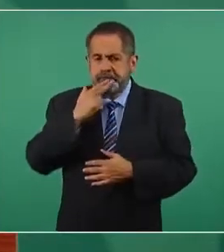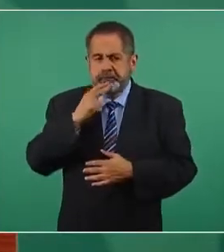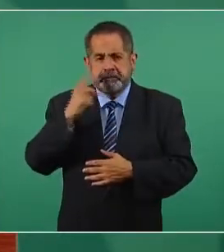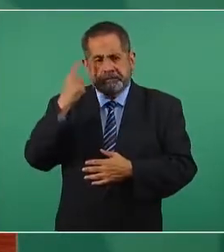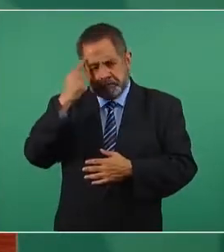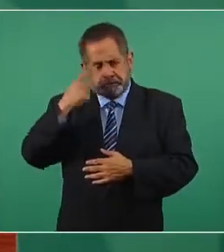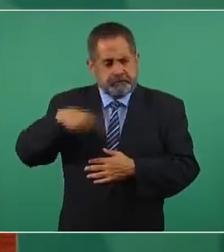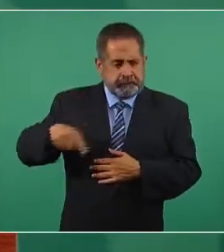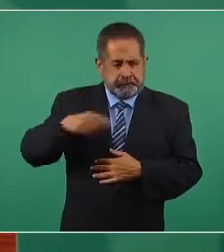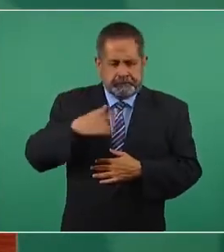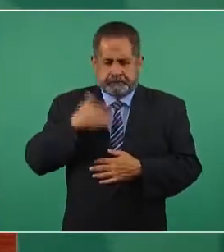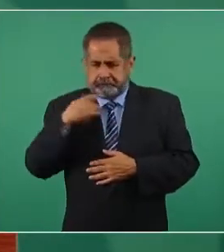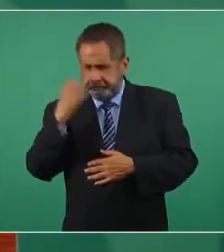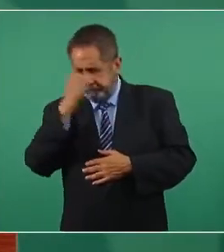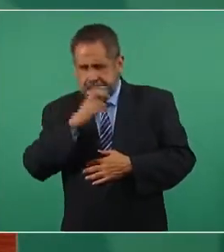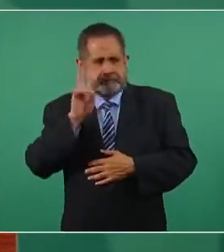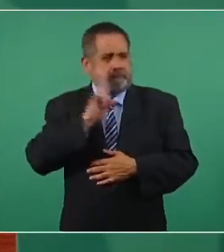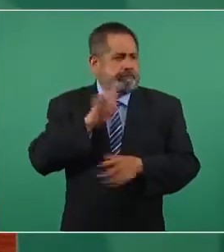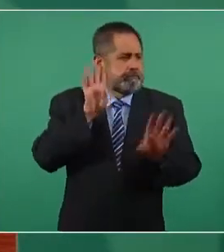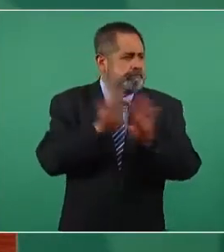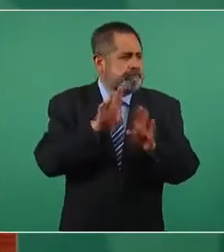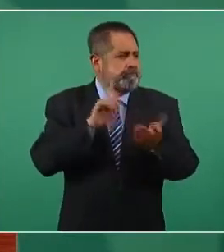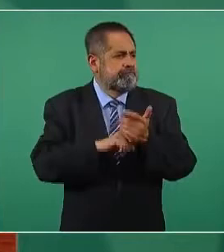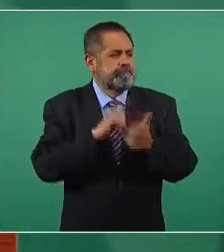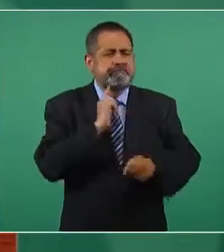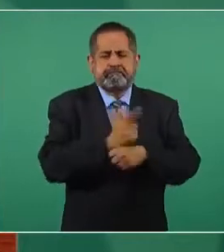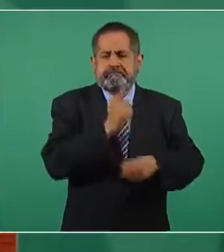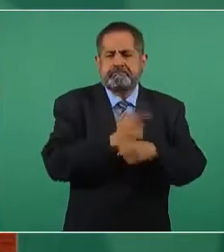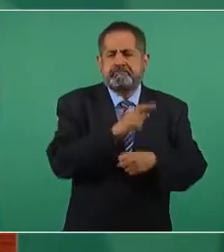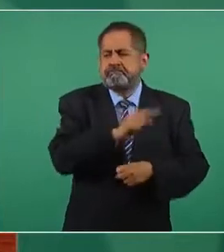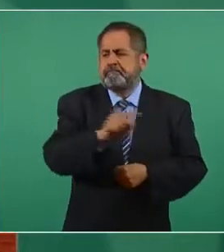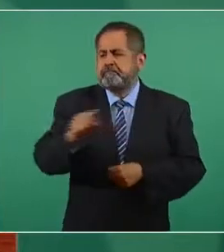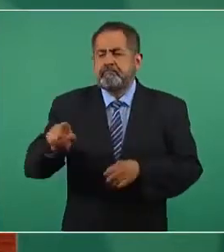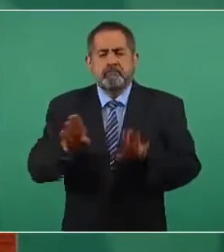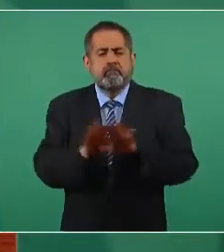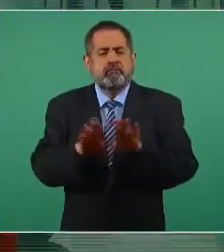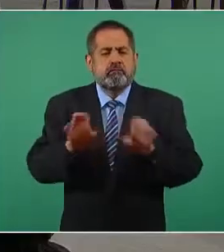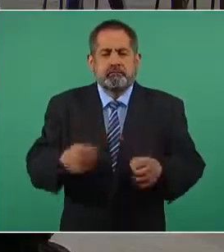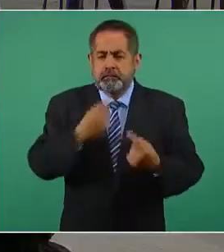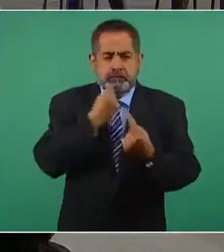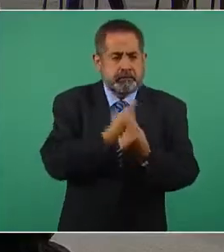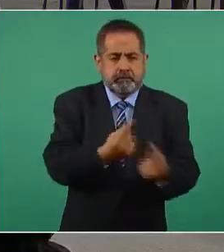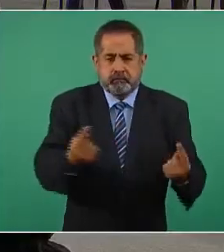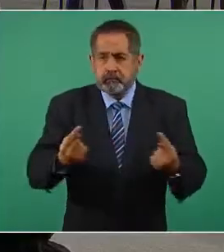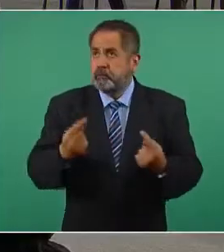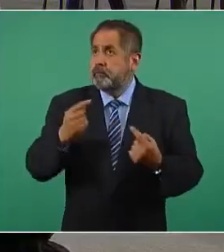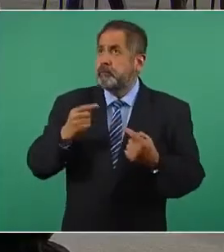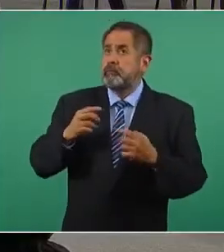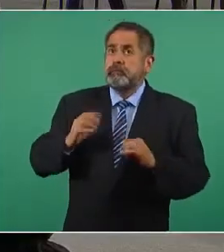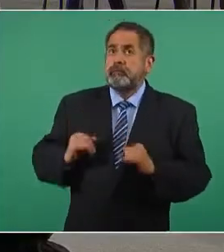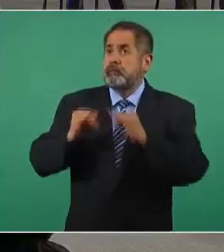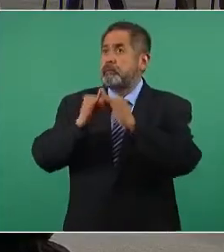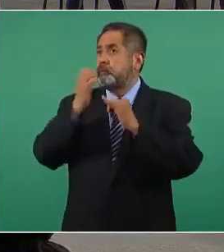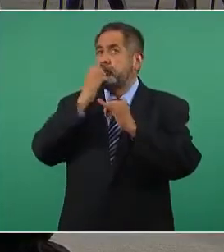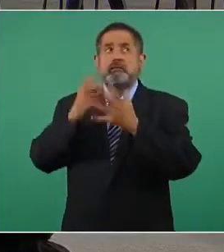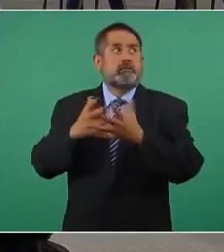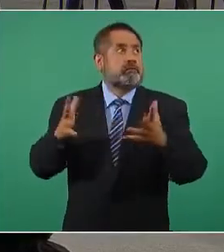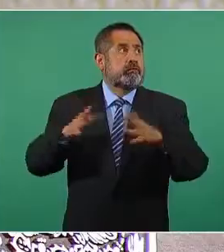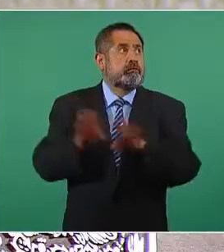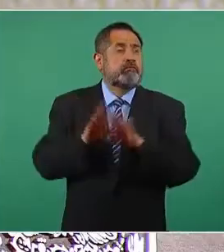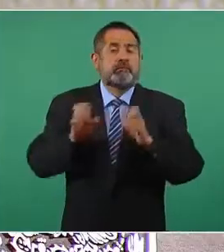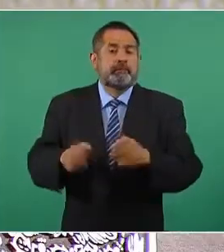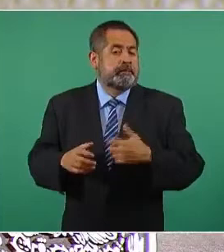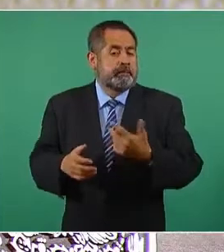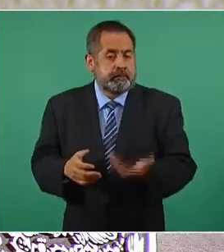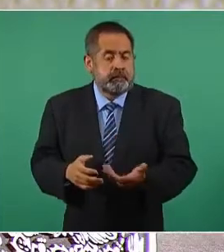precisamente para una evaluación diagnóstica, no solamente de nuestros niños, sino también de ver cómo están nuestras instituciones educativas. Ahorita